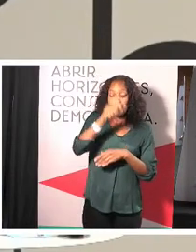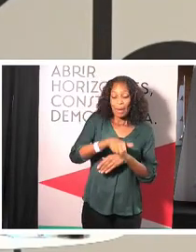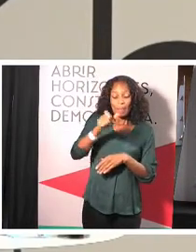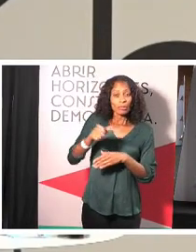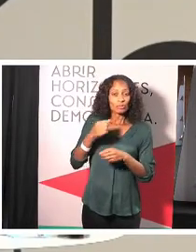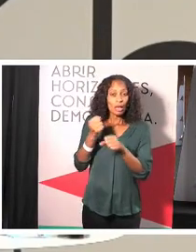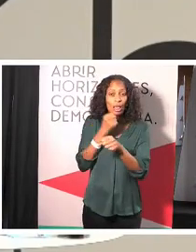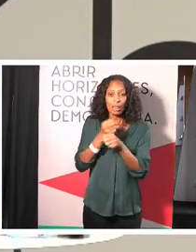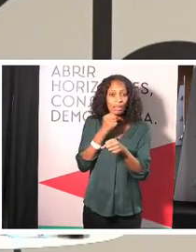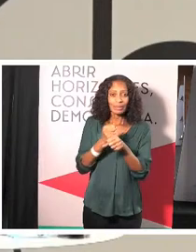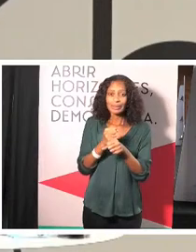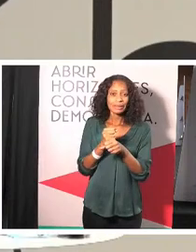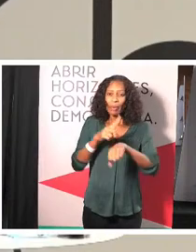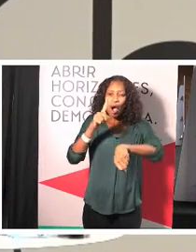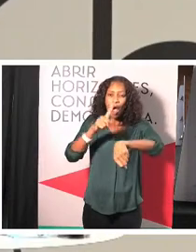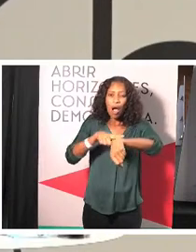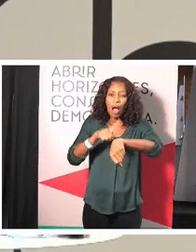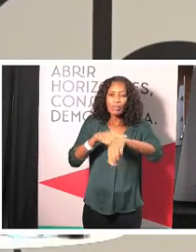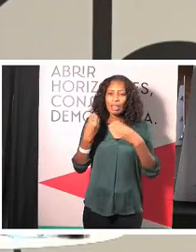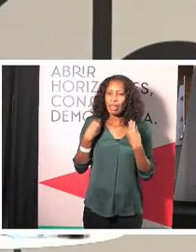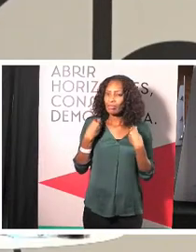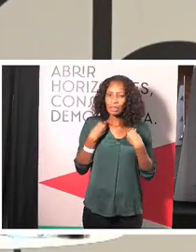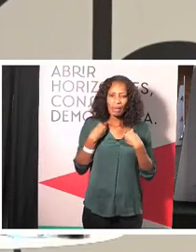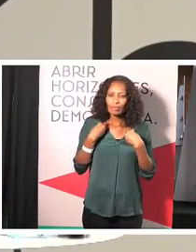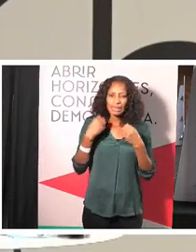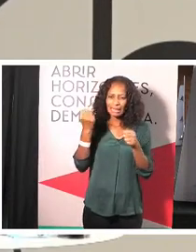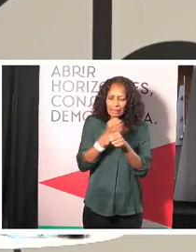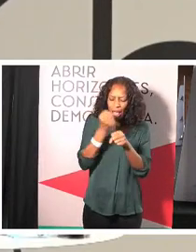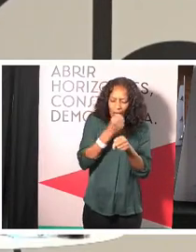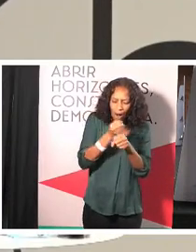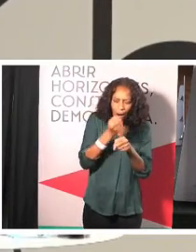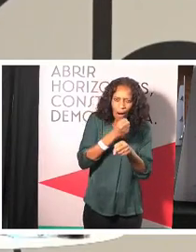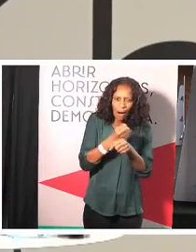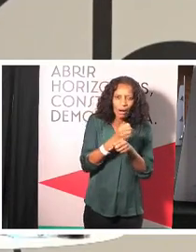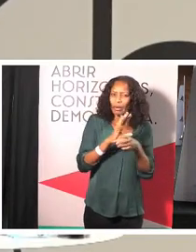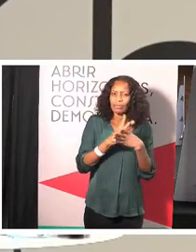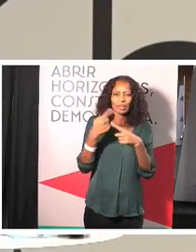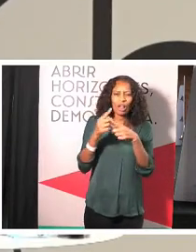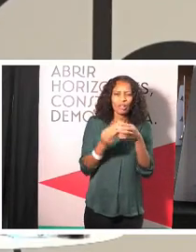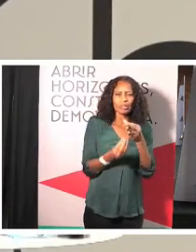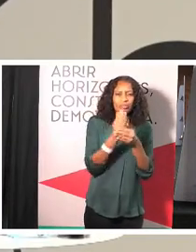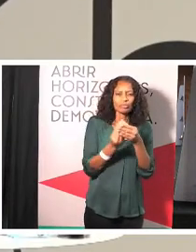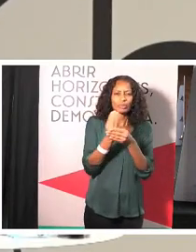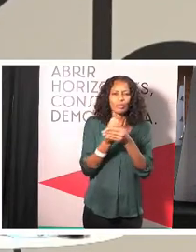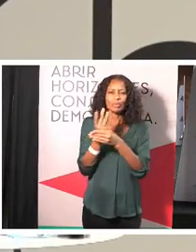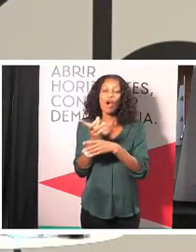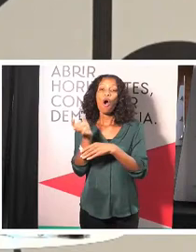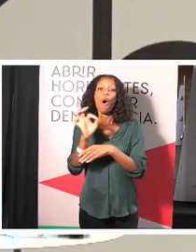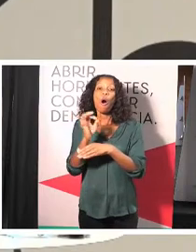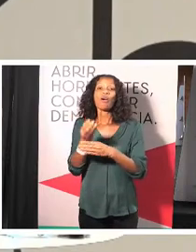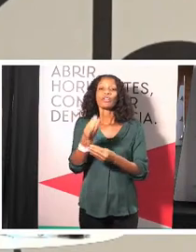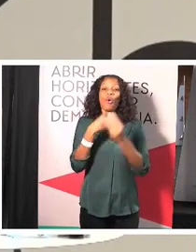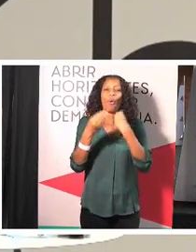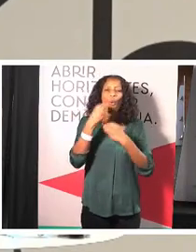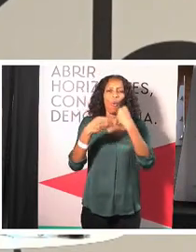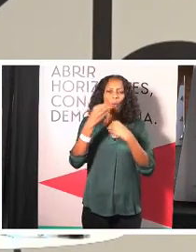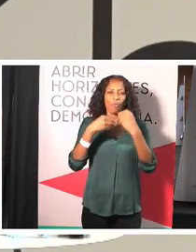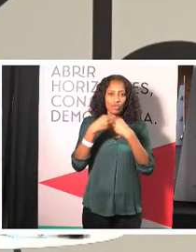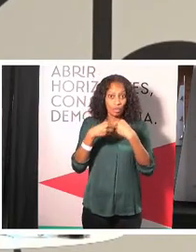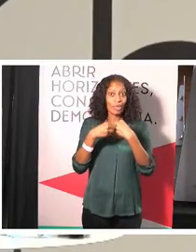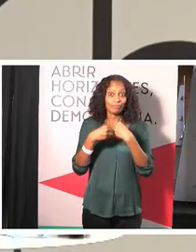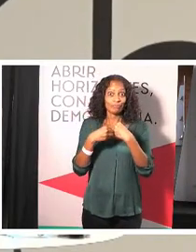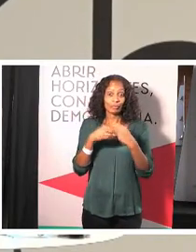vida a producir, que el resto de la vida o de lo que les queda lo dediquen a consumir y que toda esa